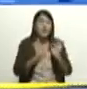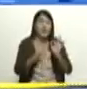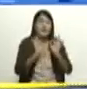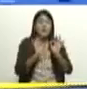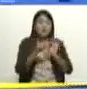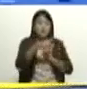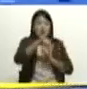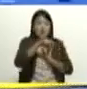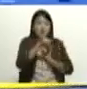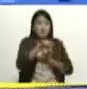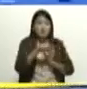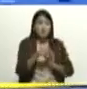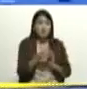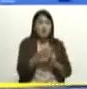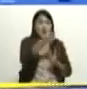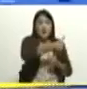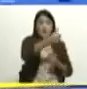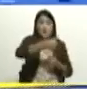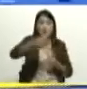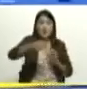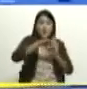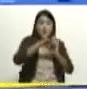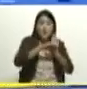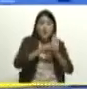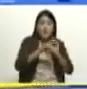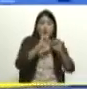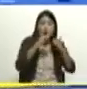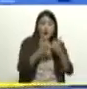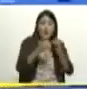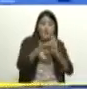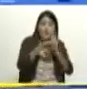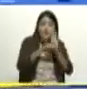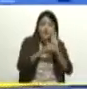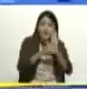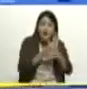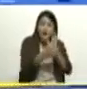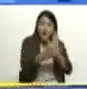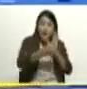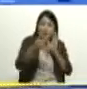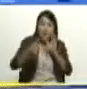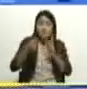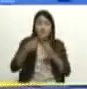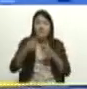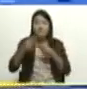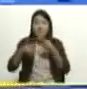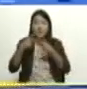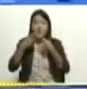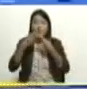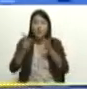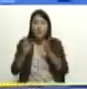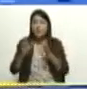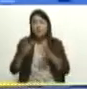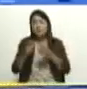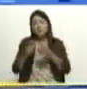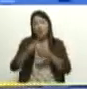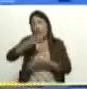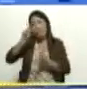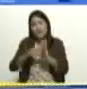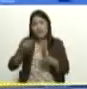particularizadas a cada motor y políticas públicas generalizadas a la situación de economía de